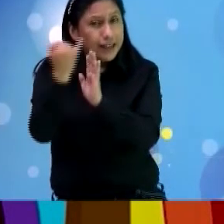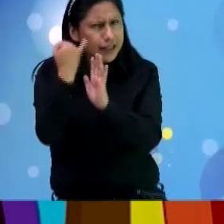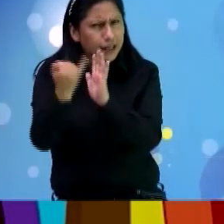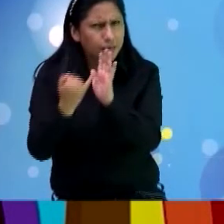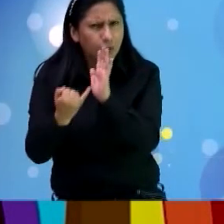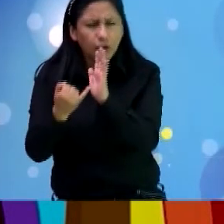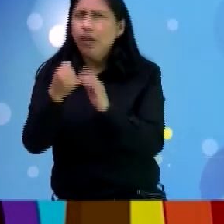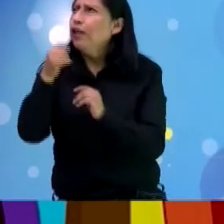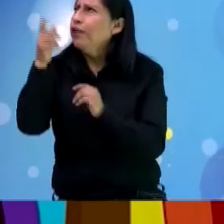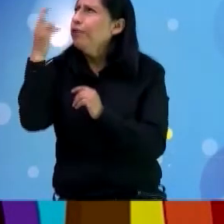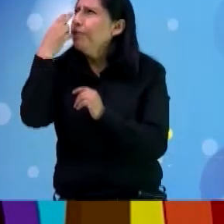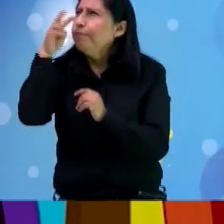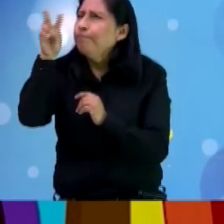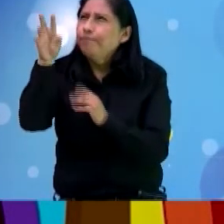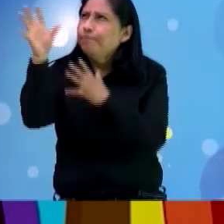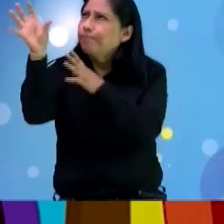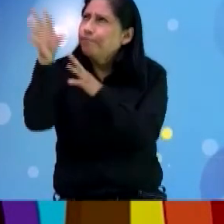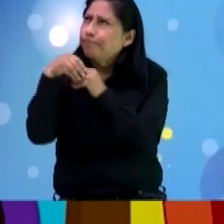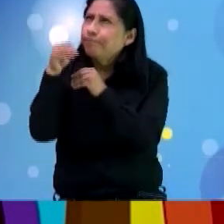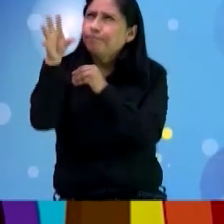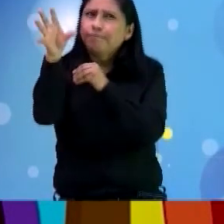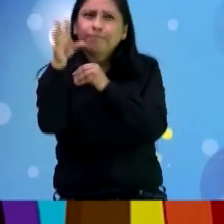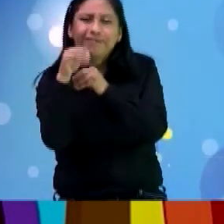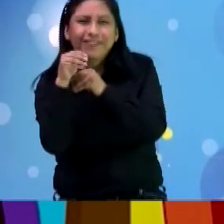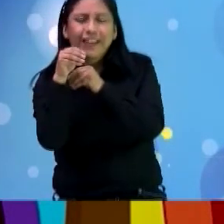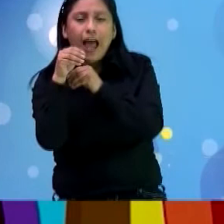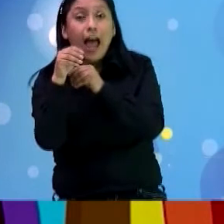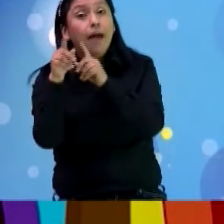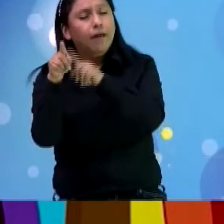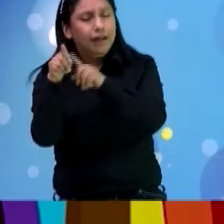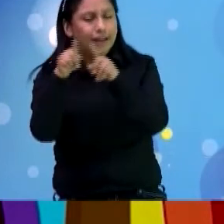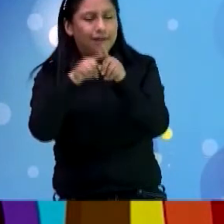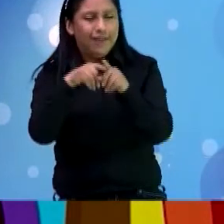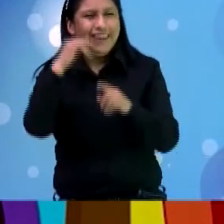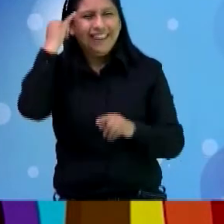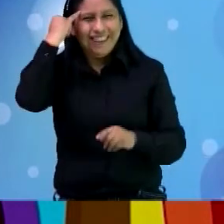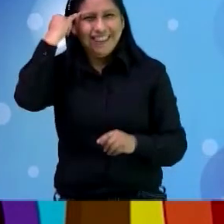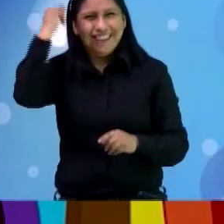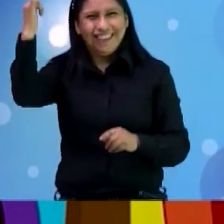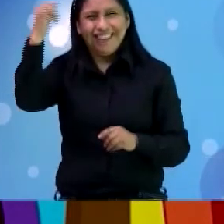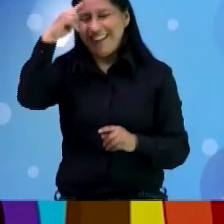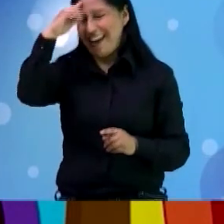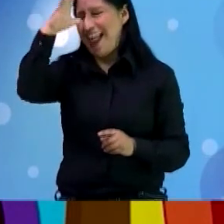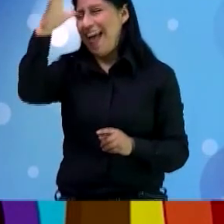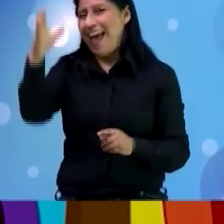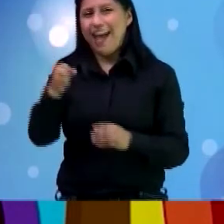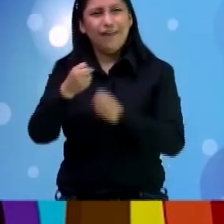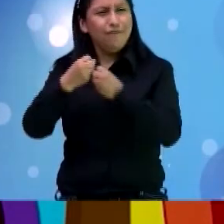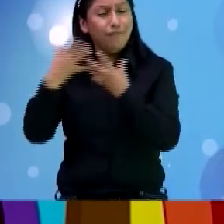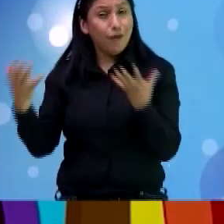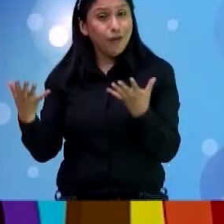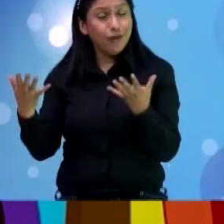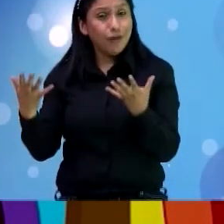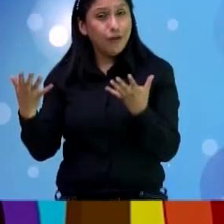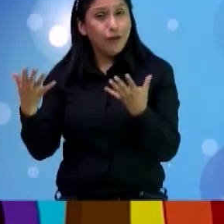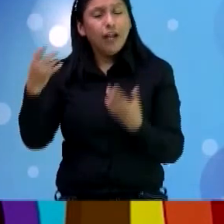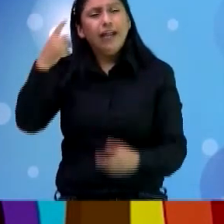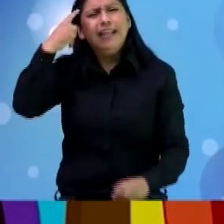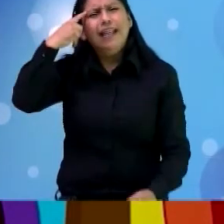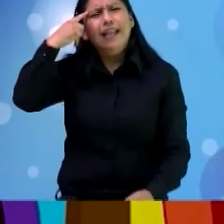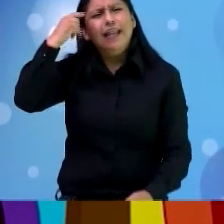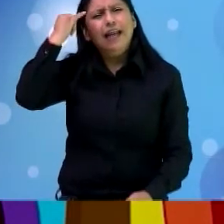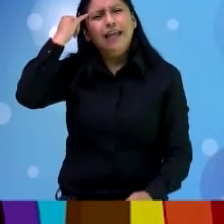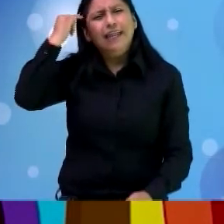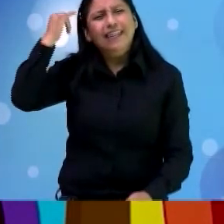ven a su alrededor. Y también pueden usar su imaginación y crear muchas cosas. La imaginación no